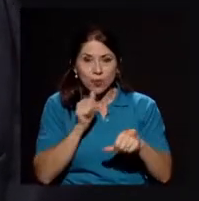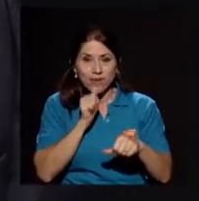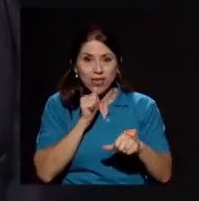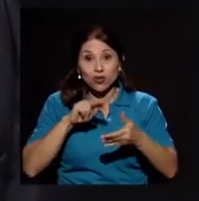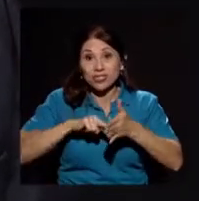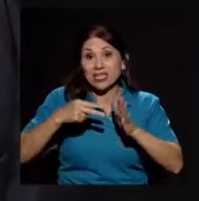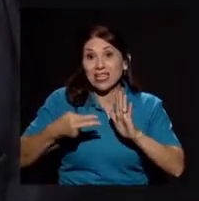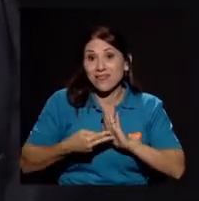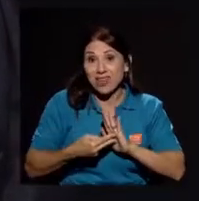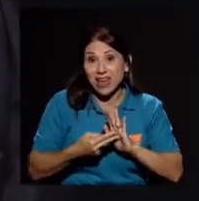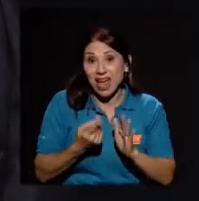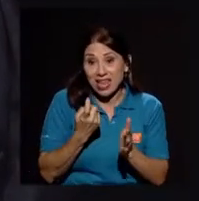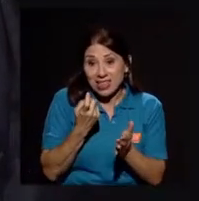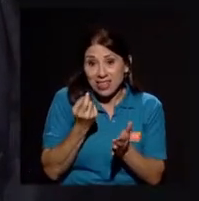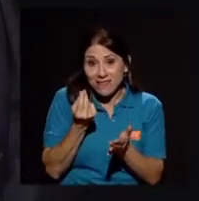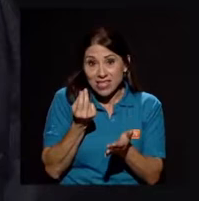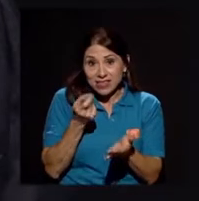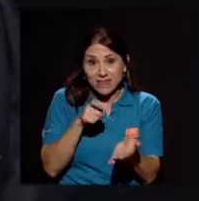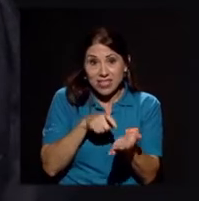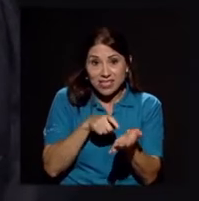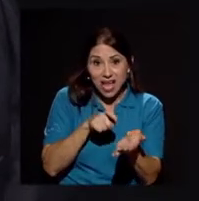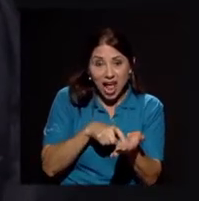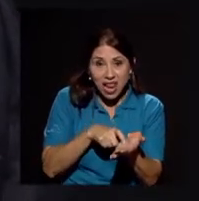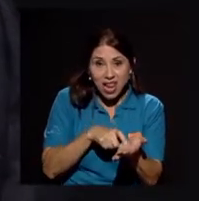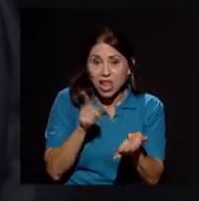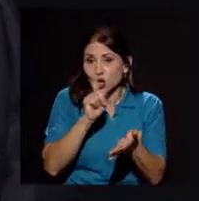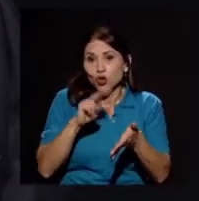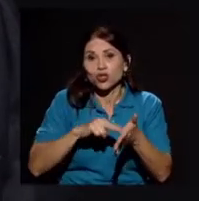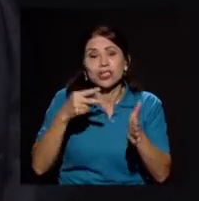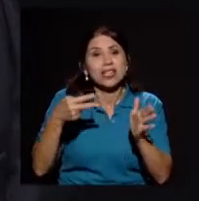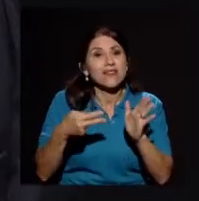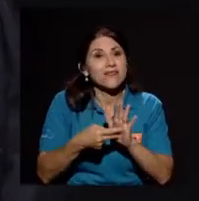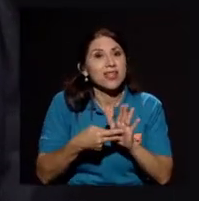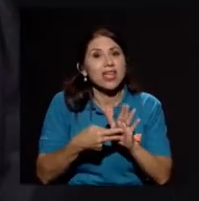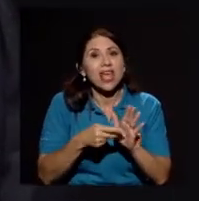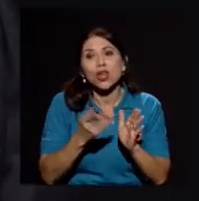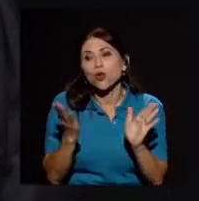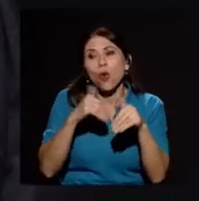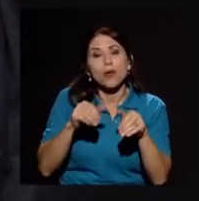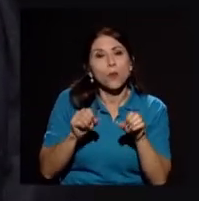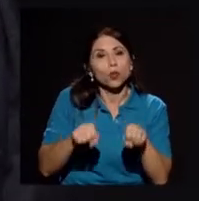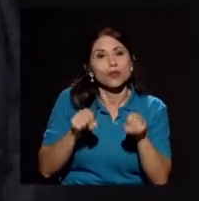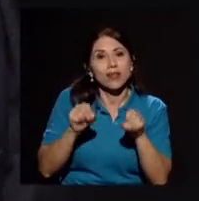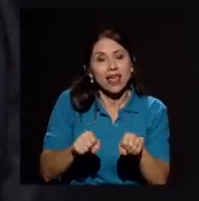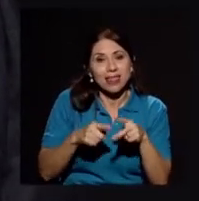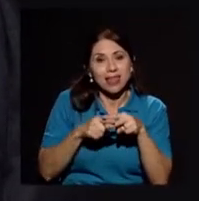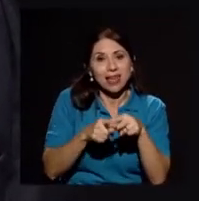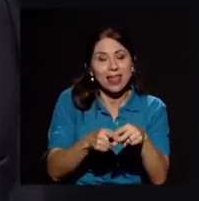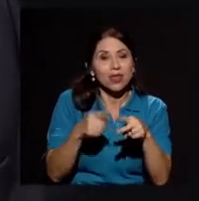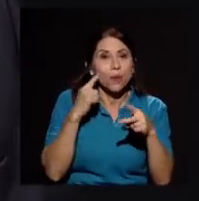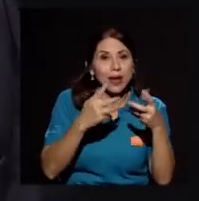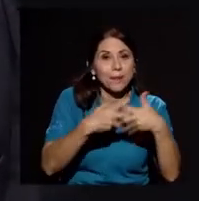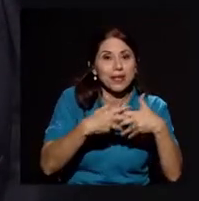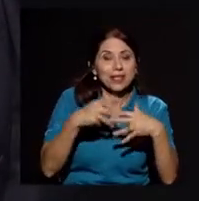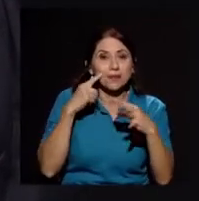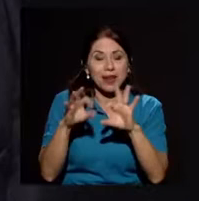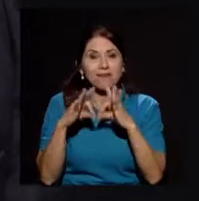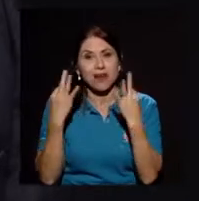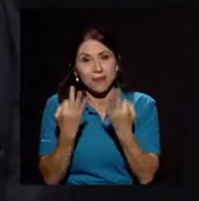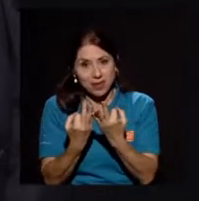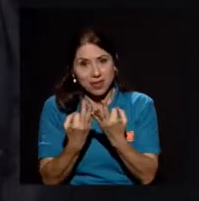fiscal implique para las familias o las empresas menor disponibilidad de crédito o aumentos en tasas de interés estos espacios se han ido cerrando